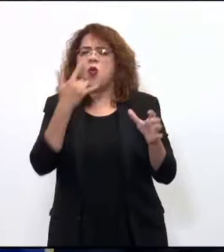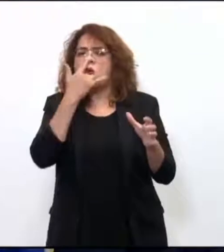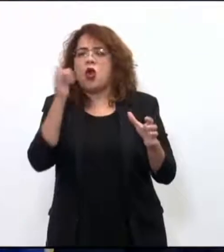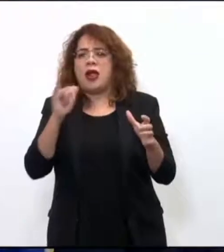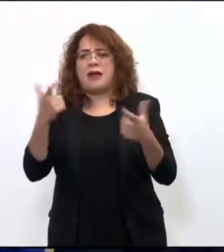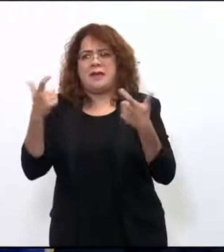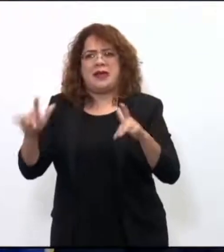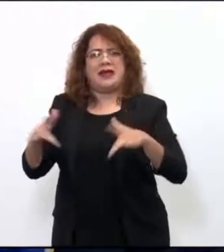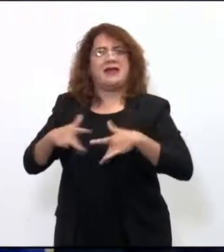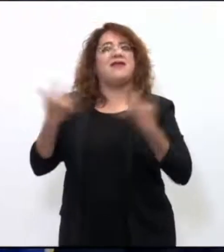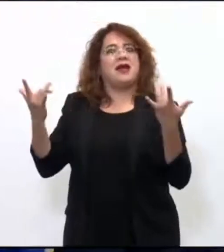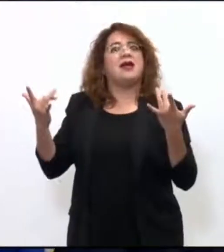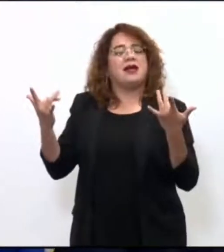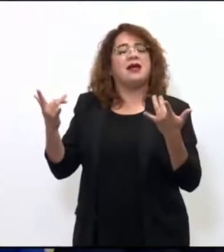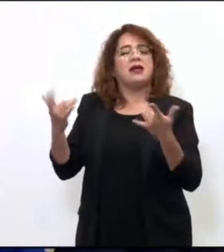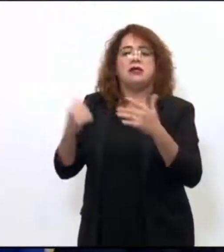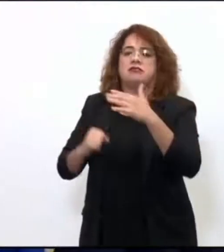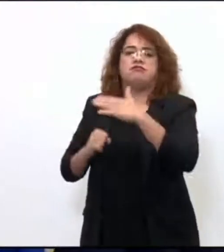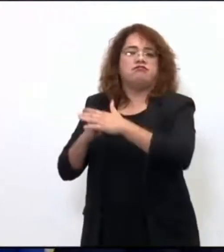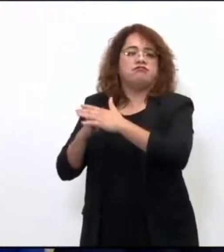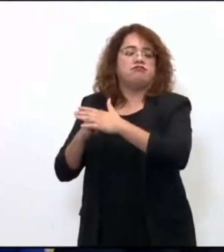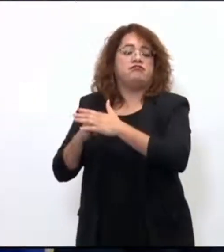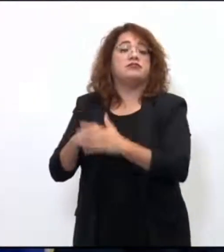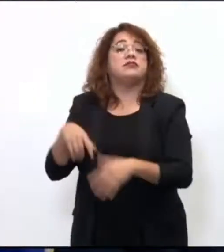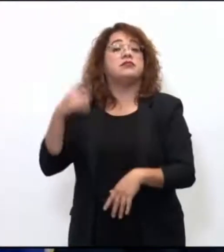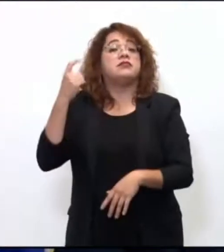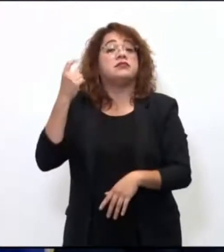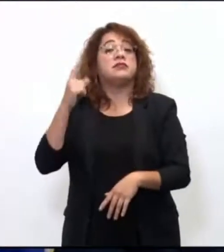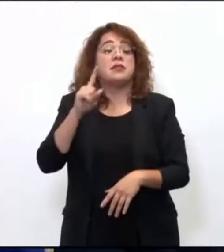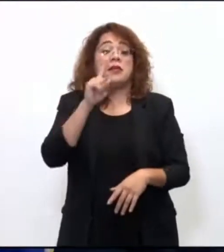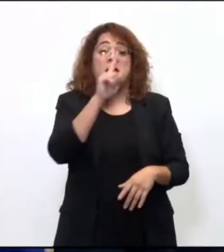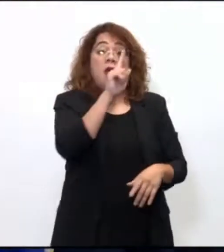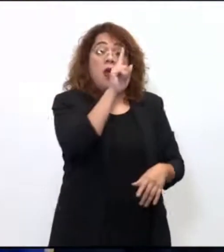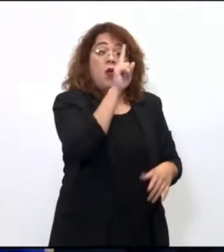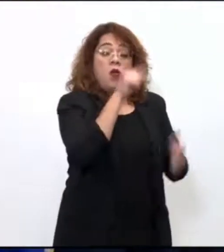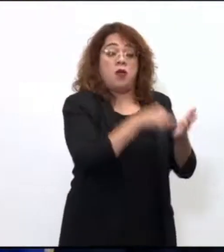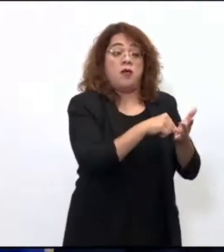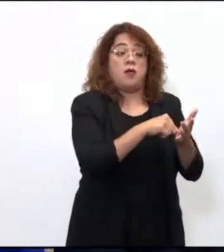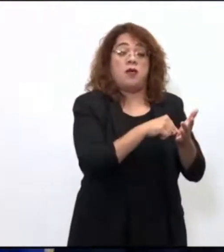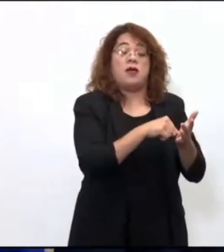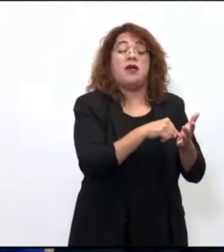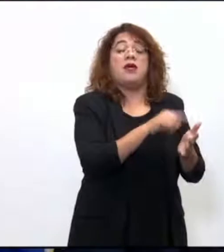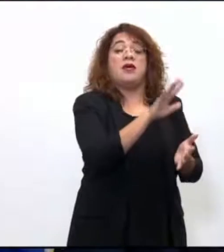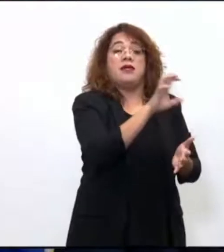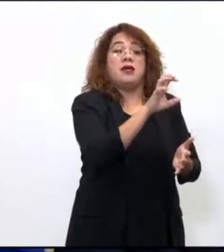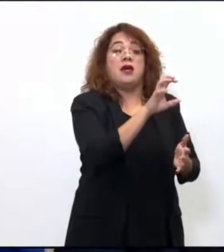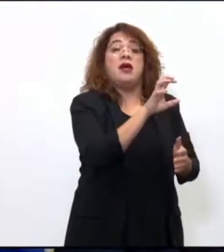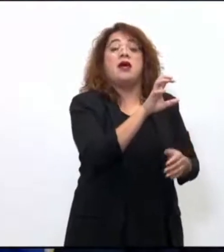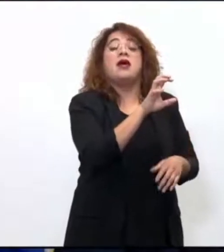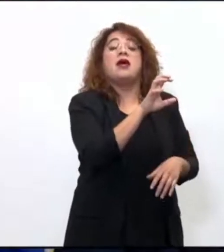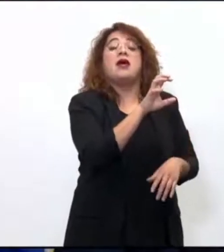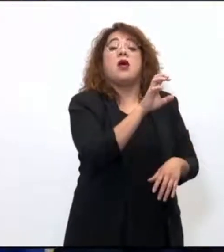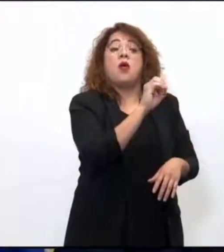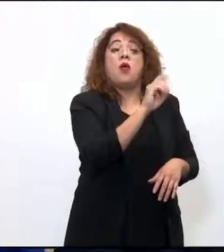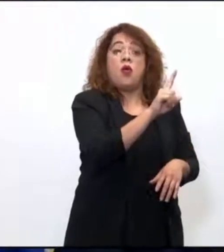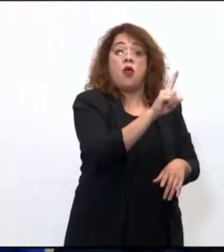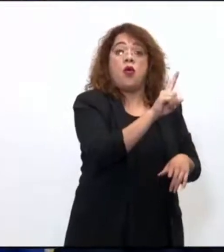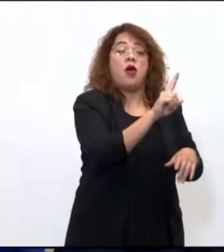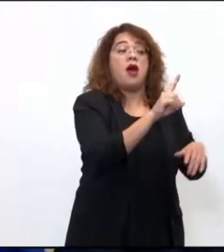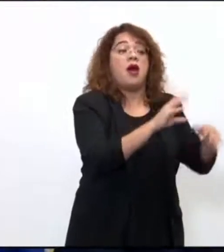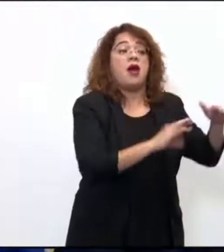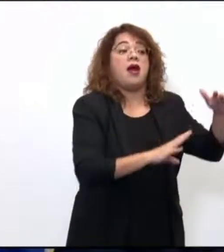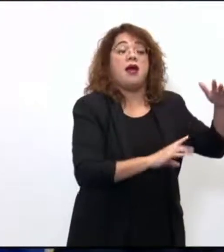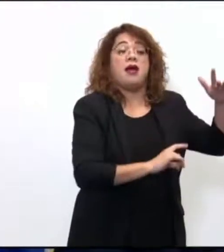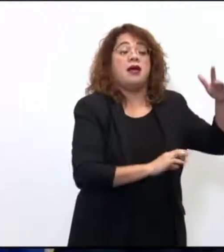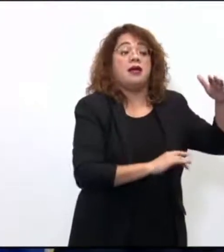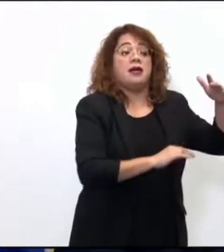para lugares con una capacidad de 1,501 o más, la capacidad interior debe